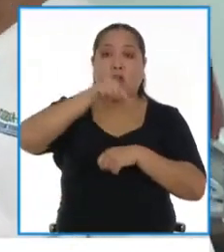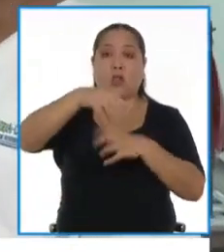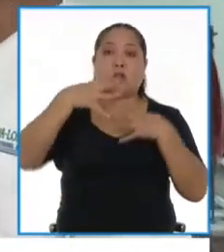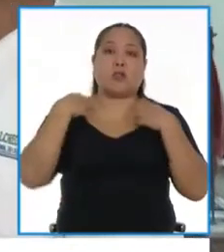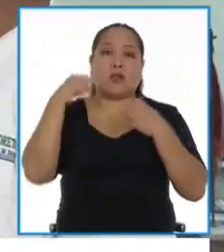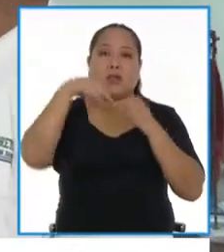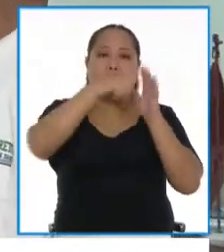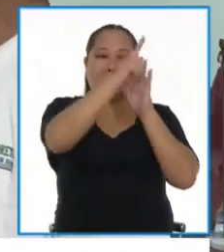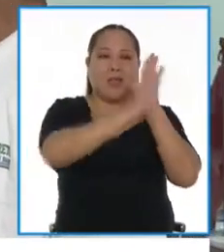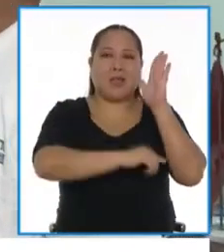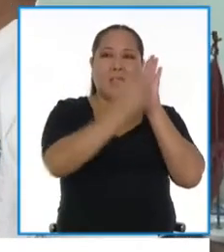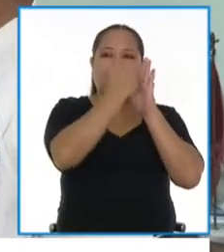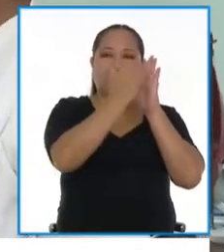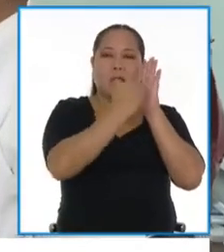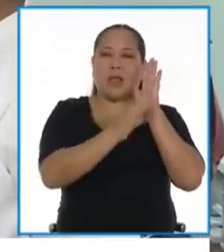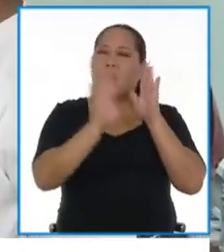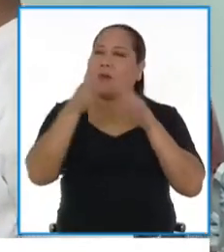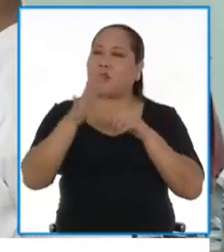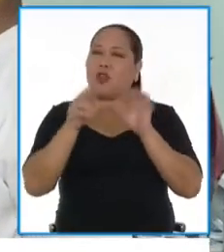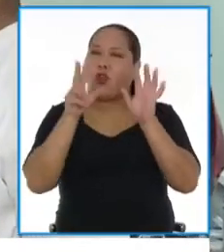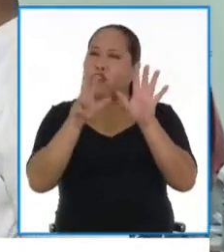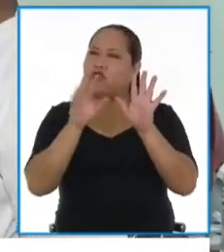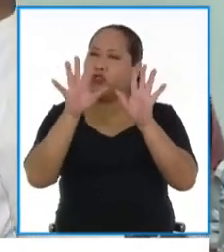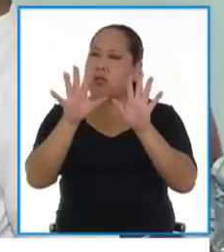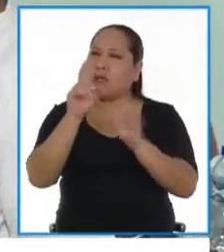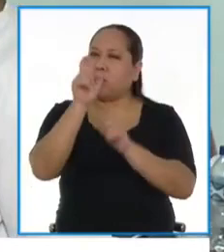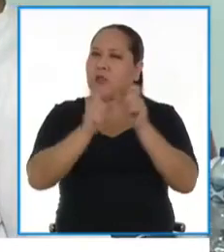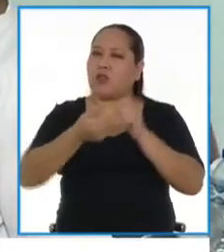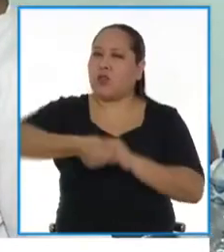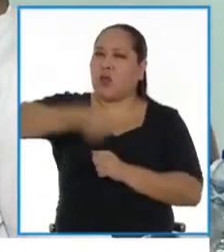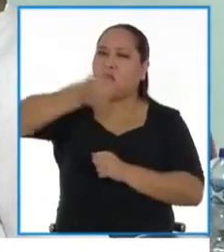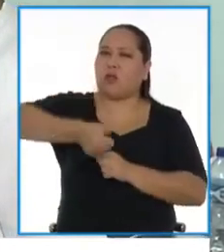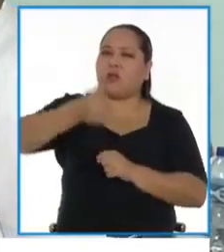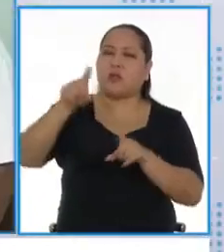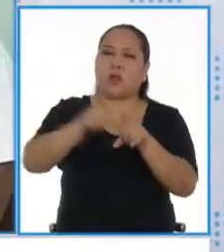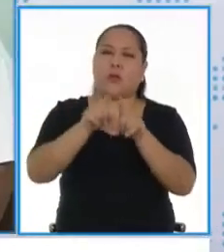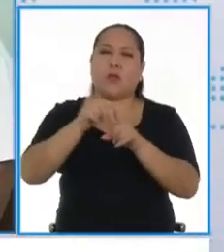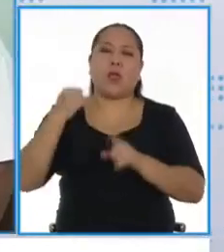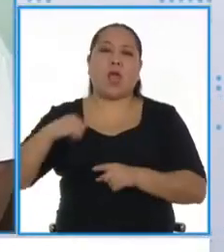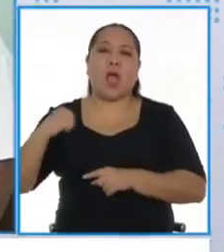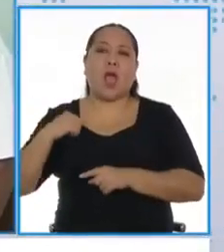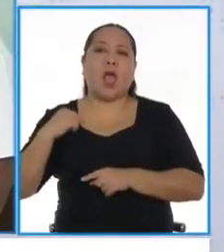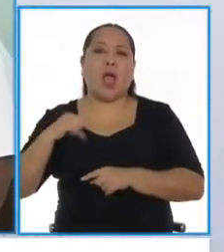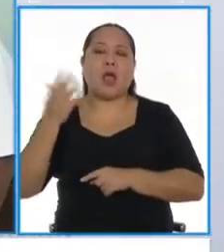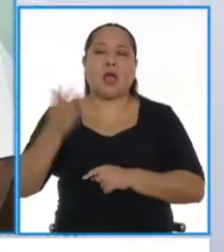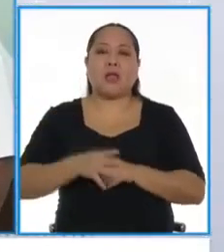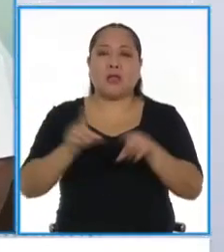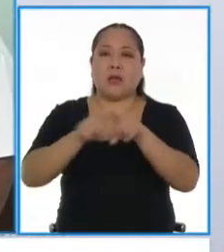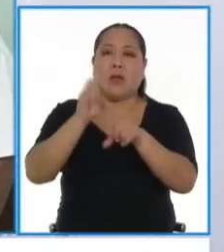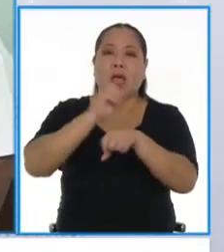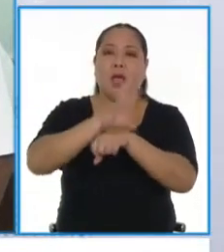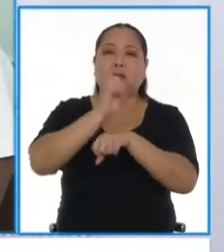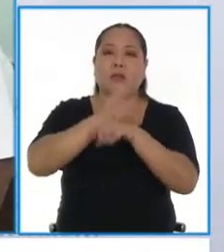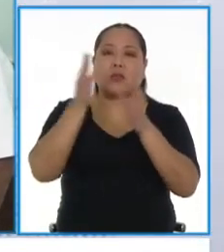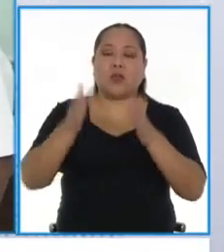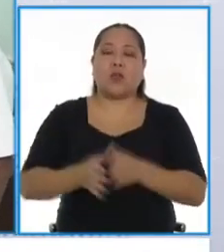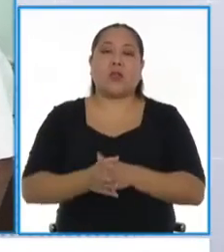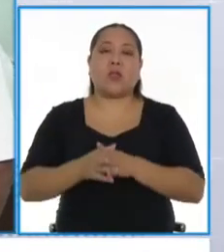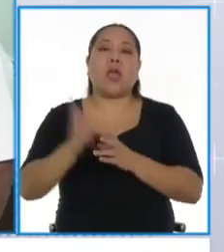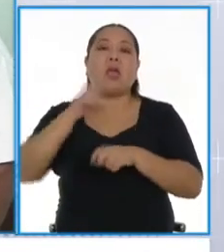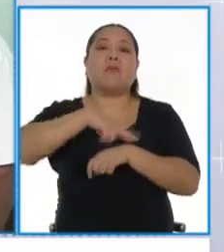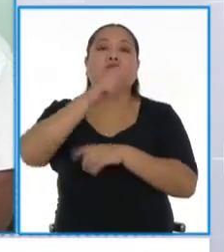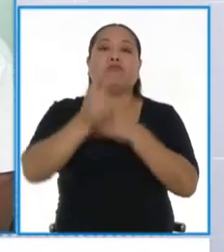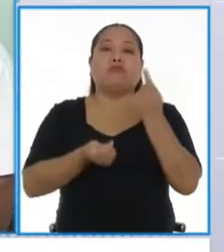lista que figuran entre 8 a 10 funcionarios, tanto también alcaldes como también asesores del gobierno o